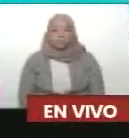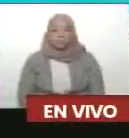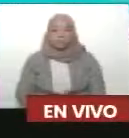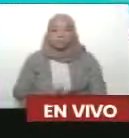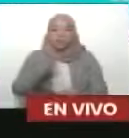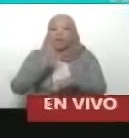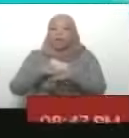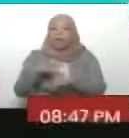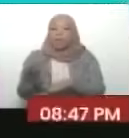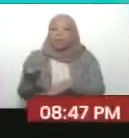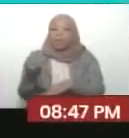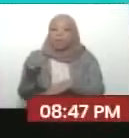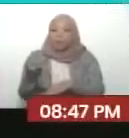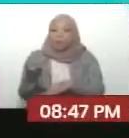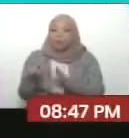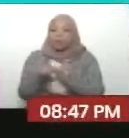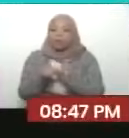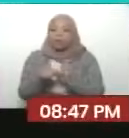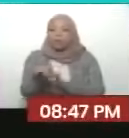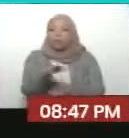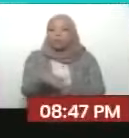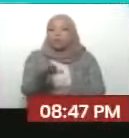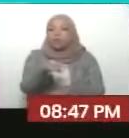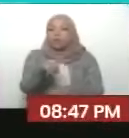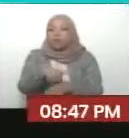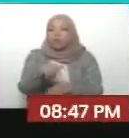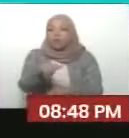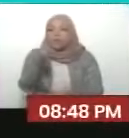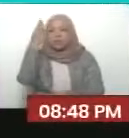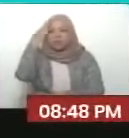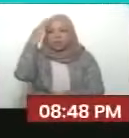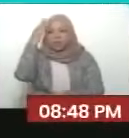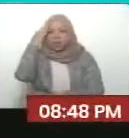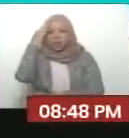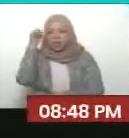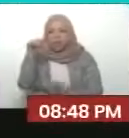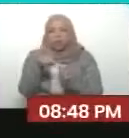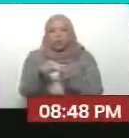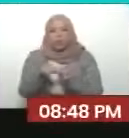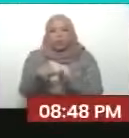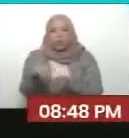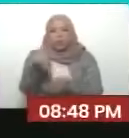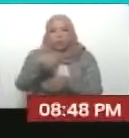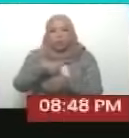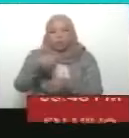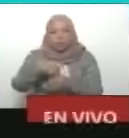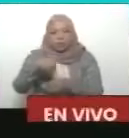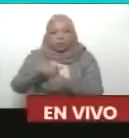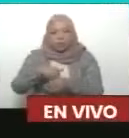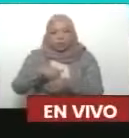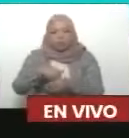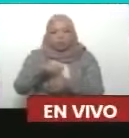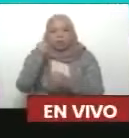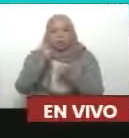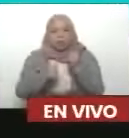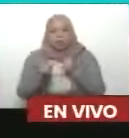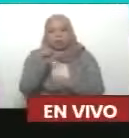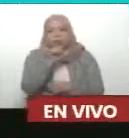¿Dónde? ¿Sabes dónde vas a votar? Una buena pregunta para esta última semana de